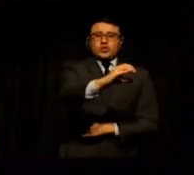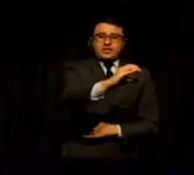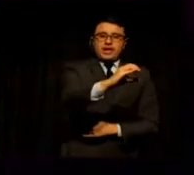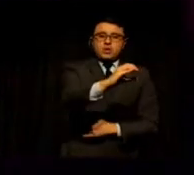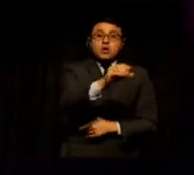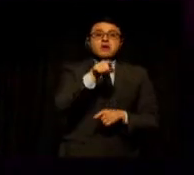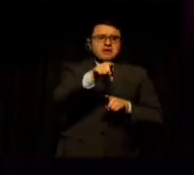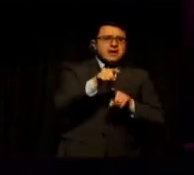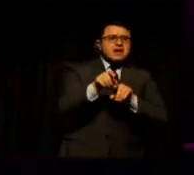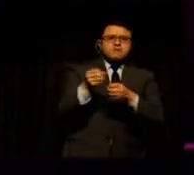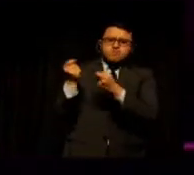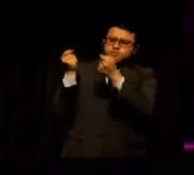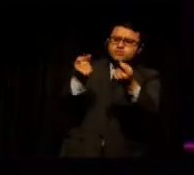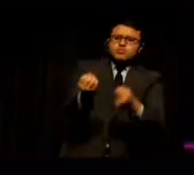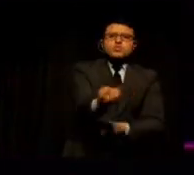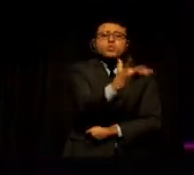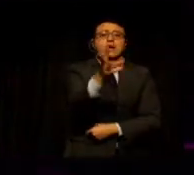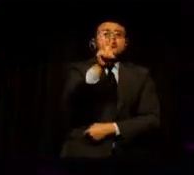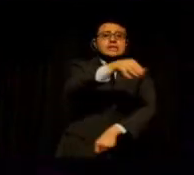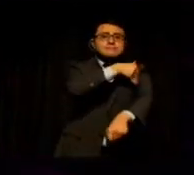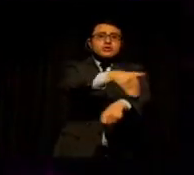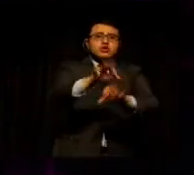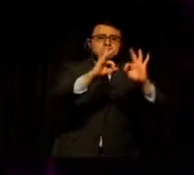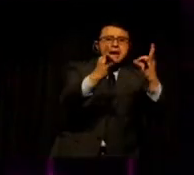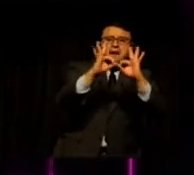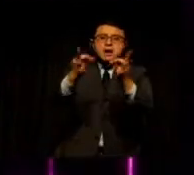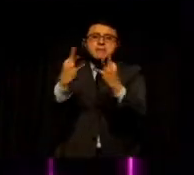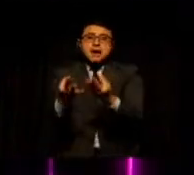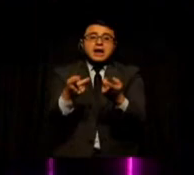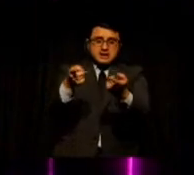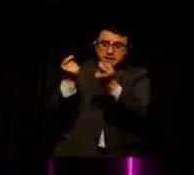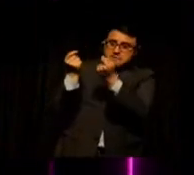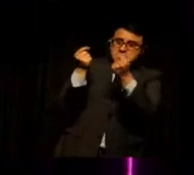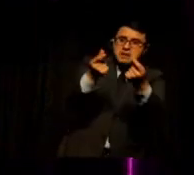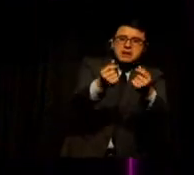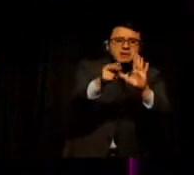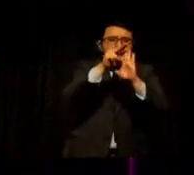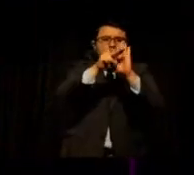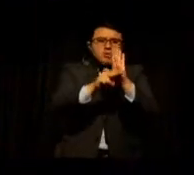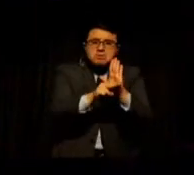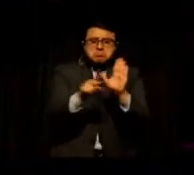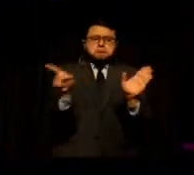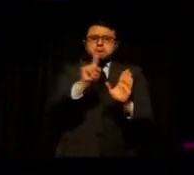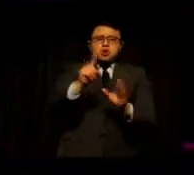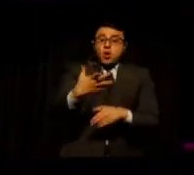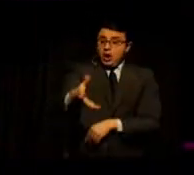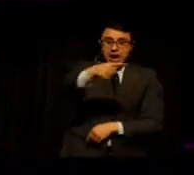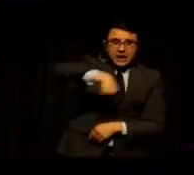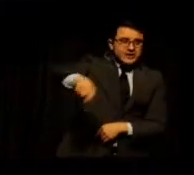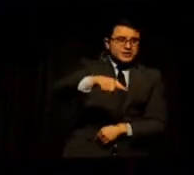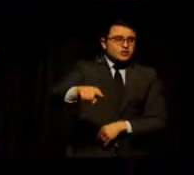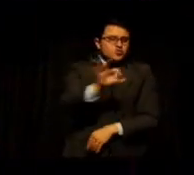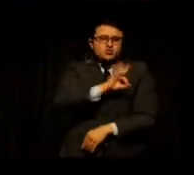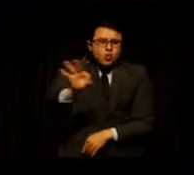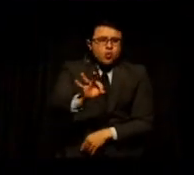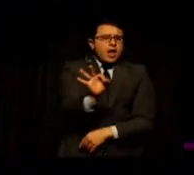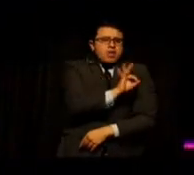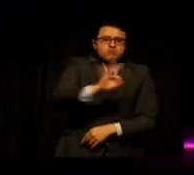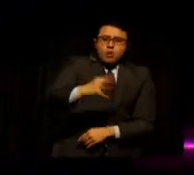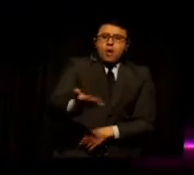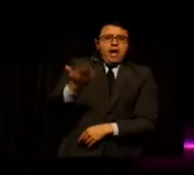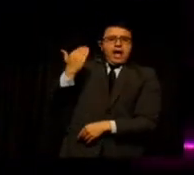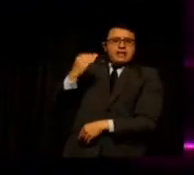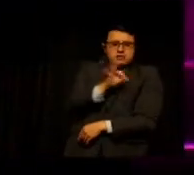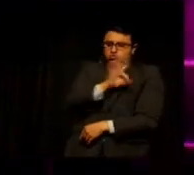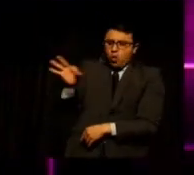a 3 millones de familias con transferencias de recursos no condicionadas que nunca nunca recibían recursos del estado